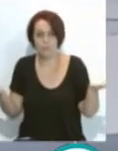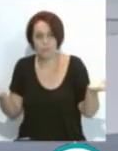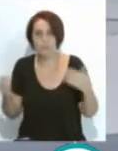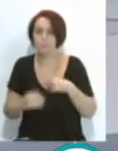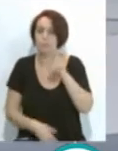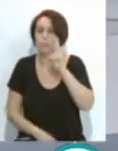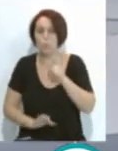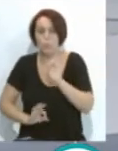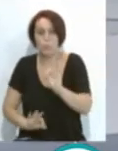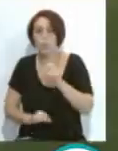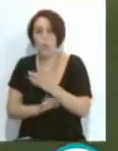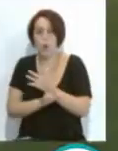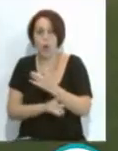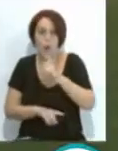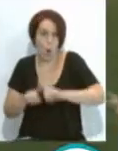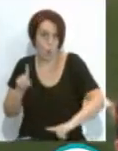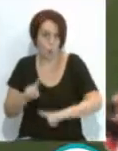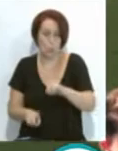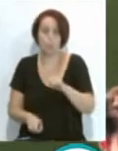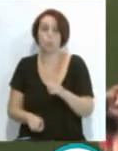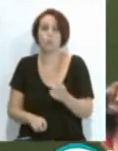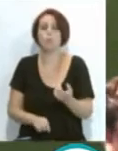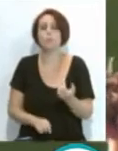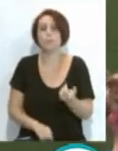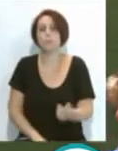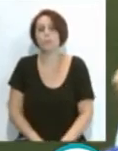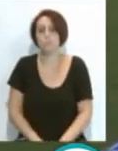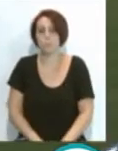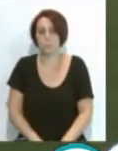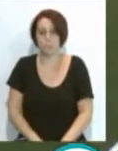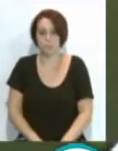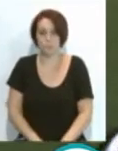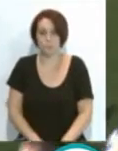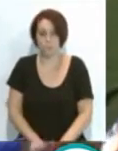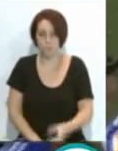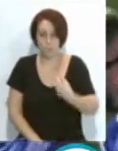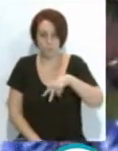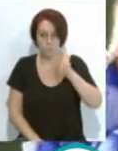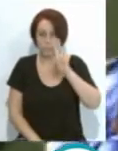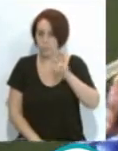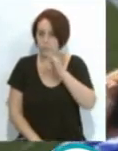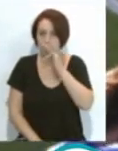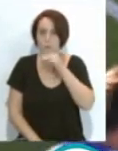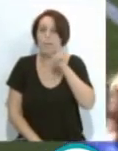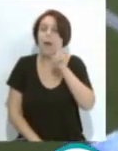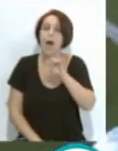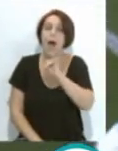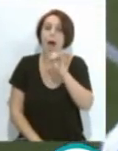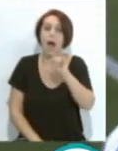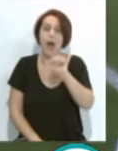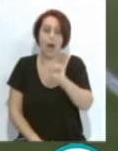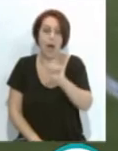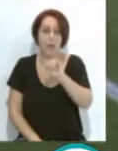a algunos jugadores que no habían sido visualizados. Vemos a Jairo con